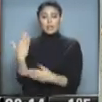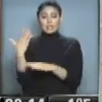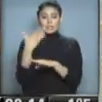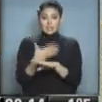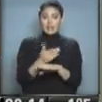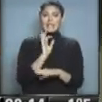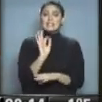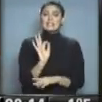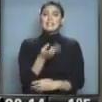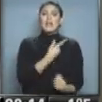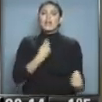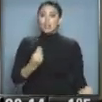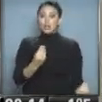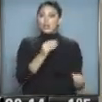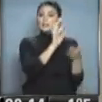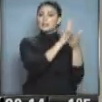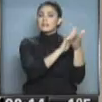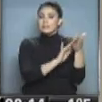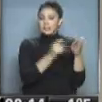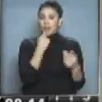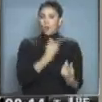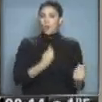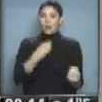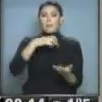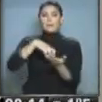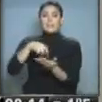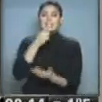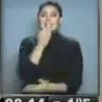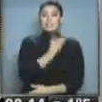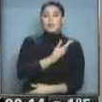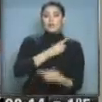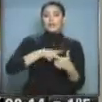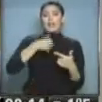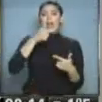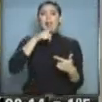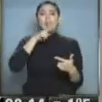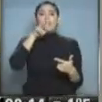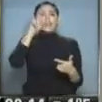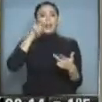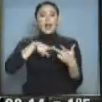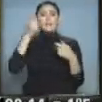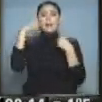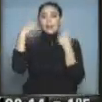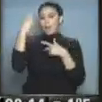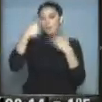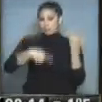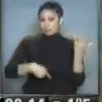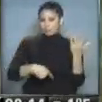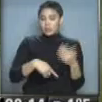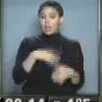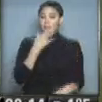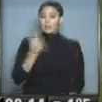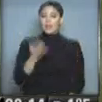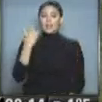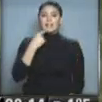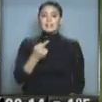aquí y saber dónde está parado en cuál de las estaciones si es Santa Fe si es Marcelo t de alvear si es Paraguay eh etcétera Lo cierto es